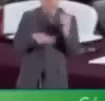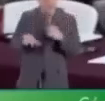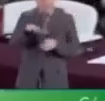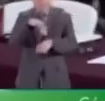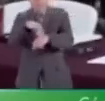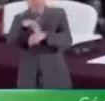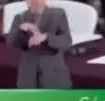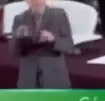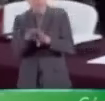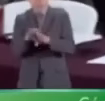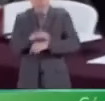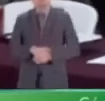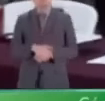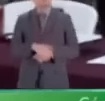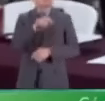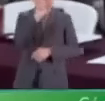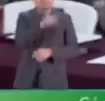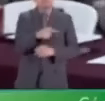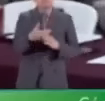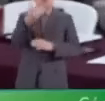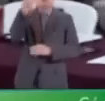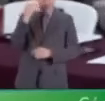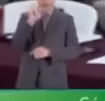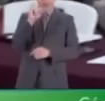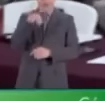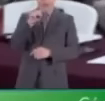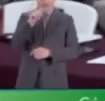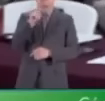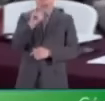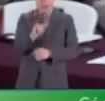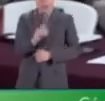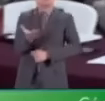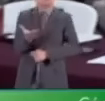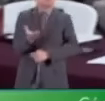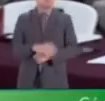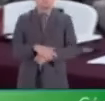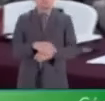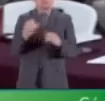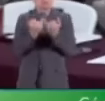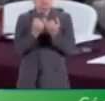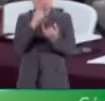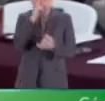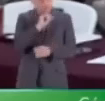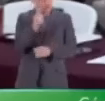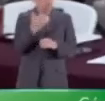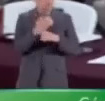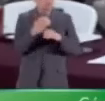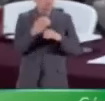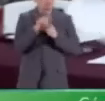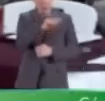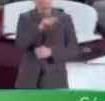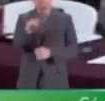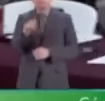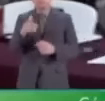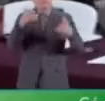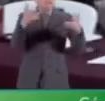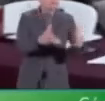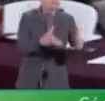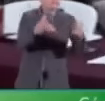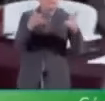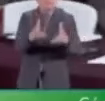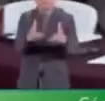años, con al menos 10 años de haberse expedido el título, entonces pues tampoco es un recién egresado en realidad. Estamos